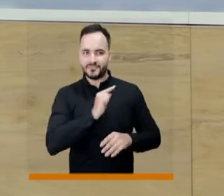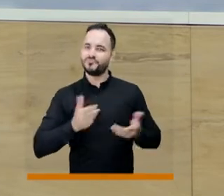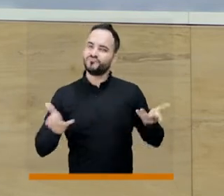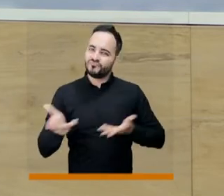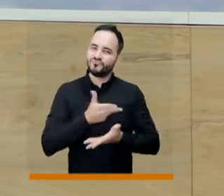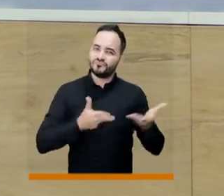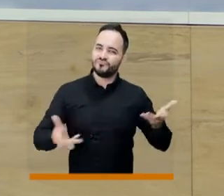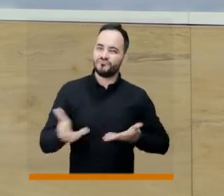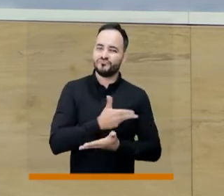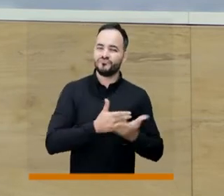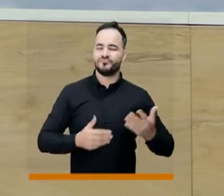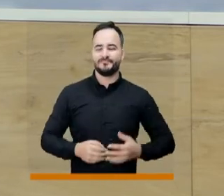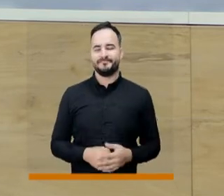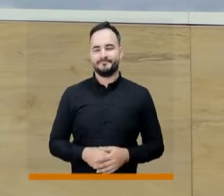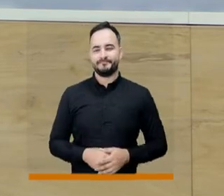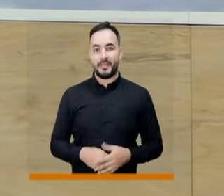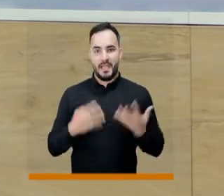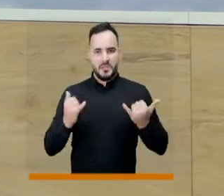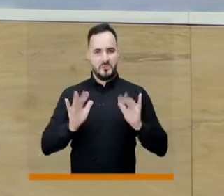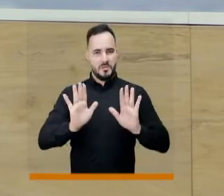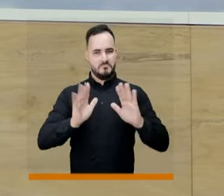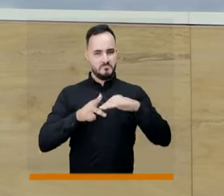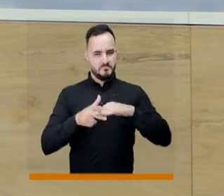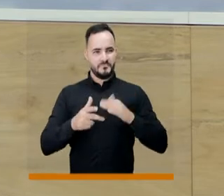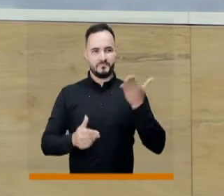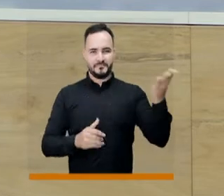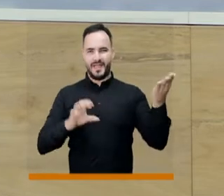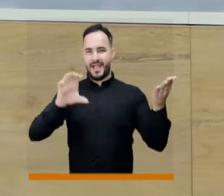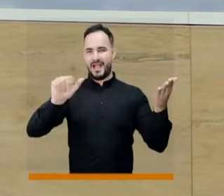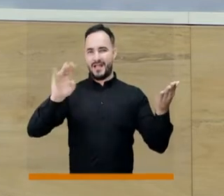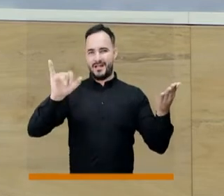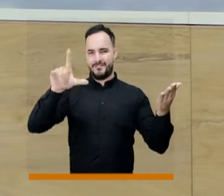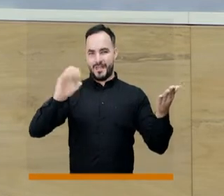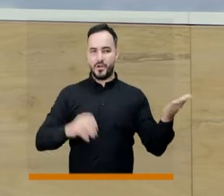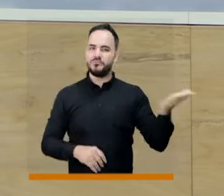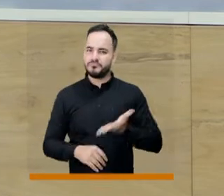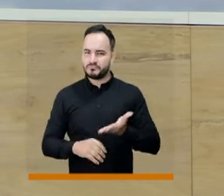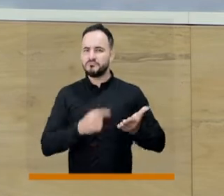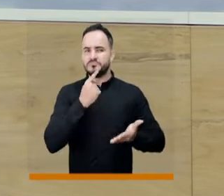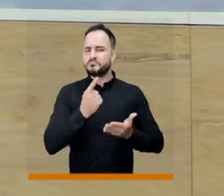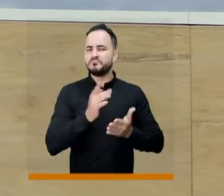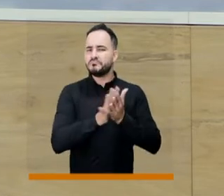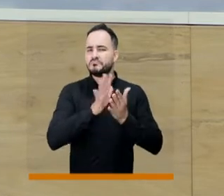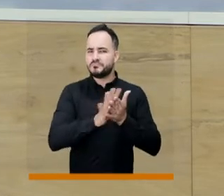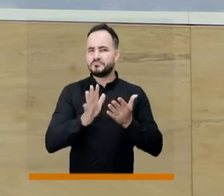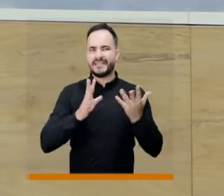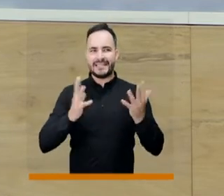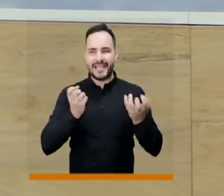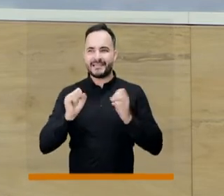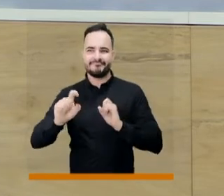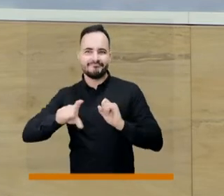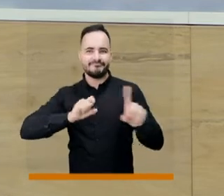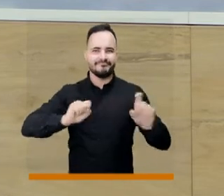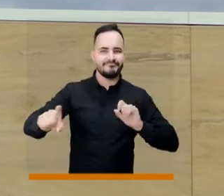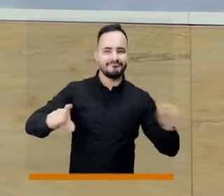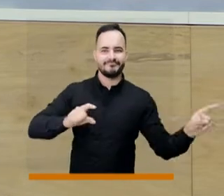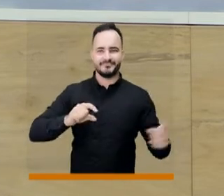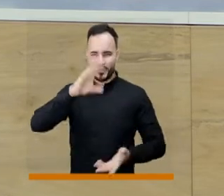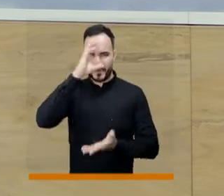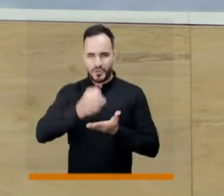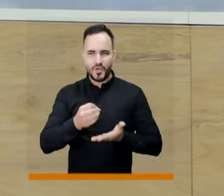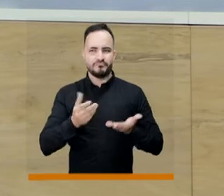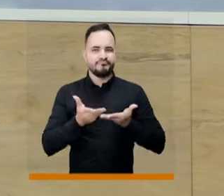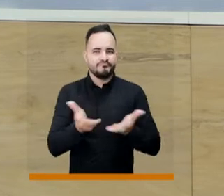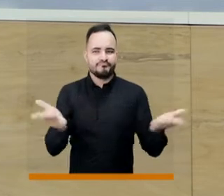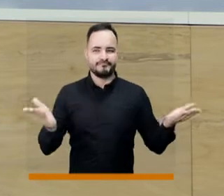nos acompañan en este espacio De Frente a la Gente. Entre tanto, vámonos con Camilo, Camilo Gutiérrez, que como siempre también está con ustedes, la